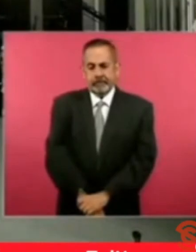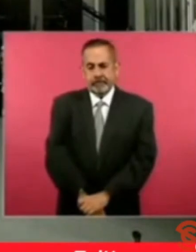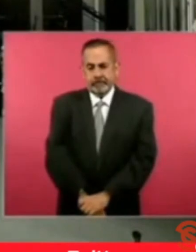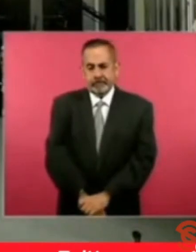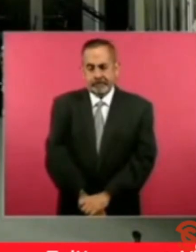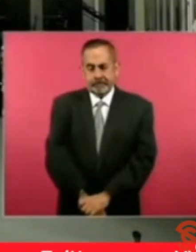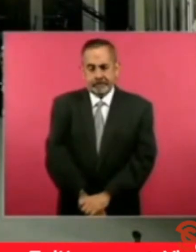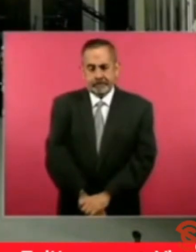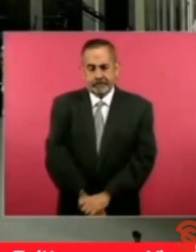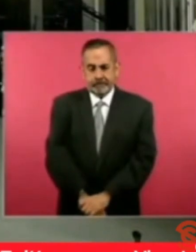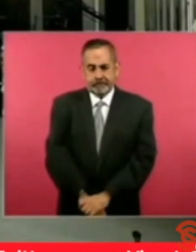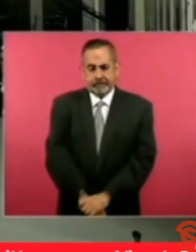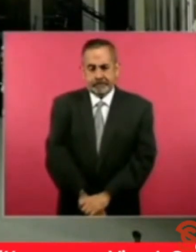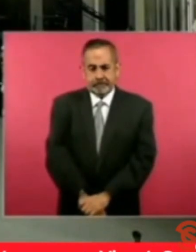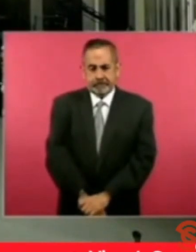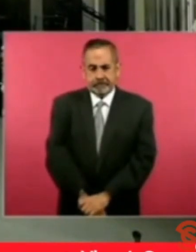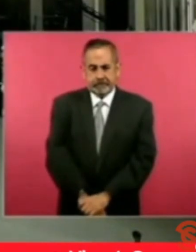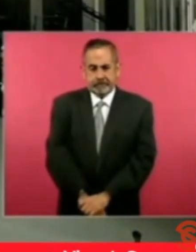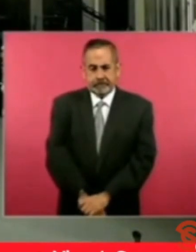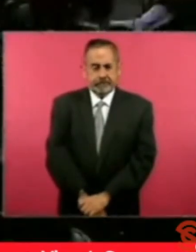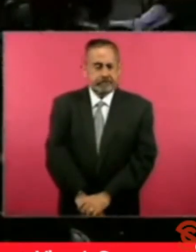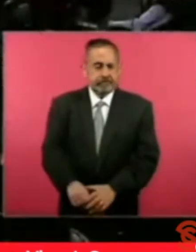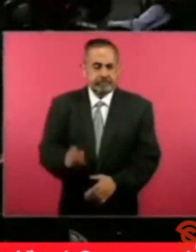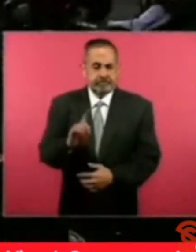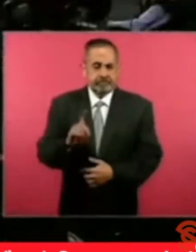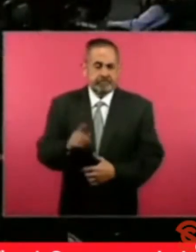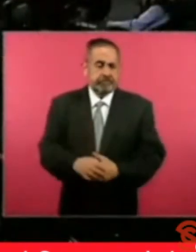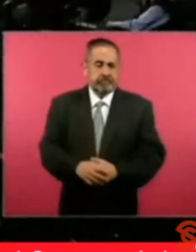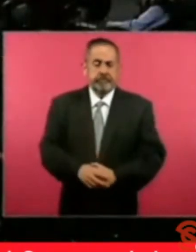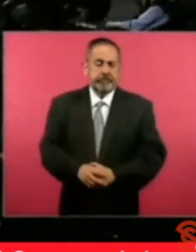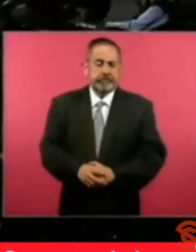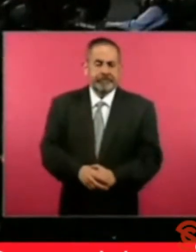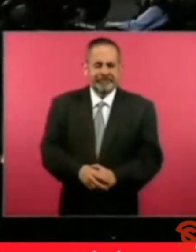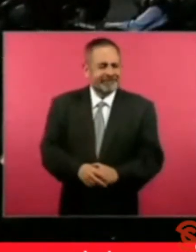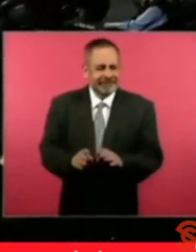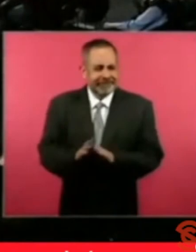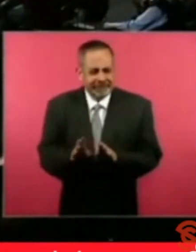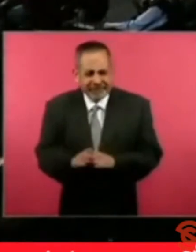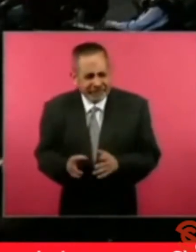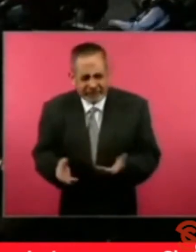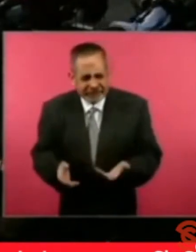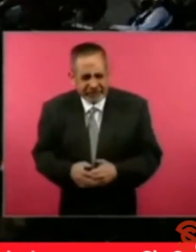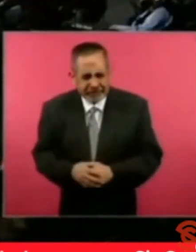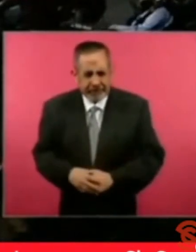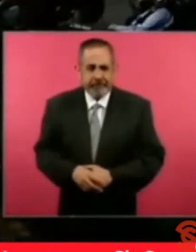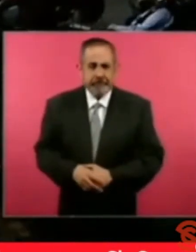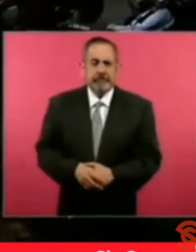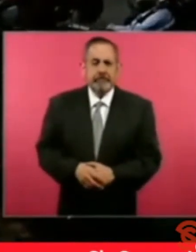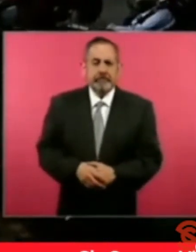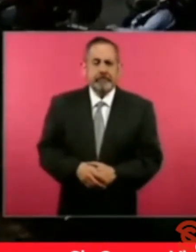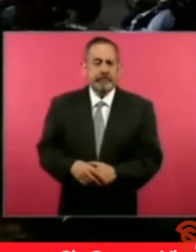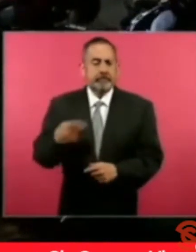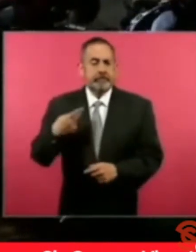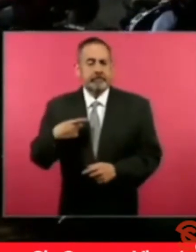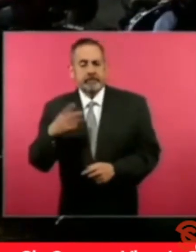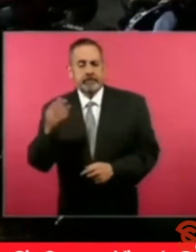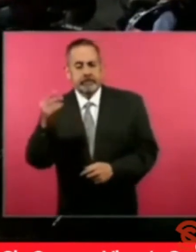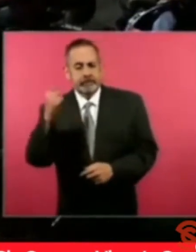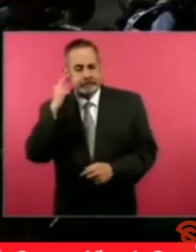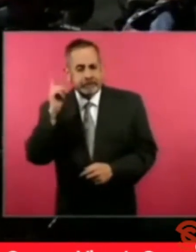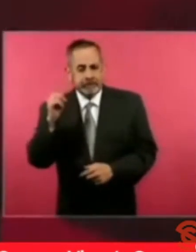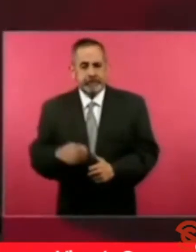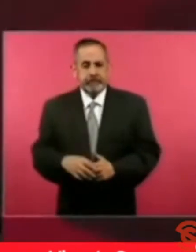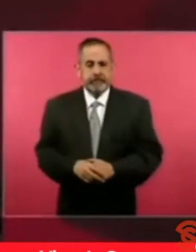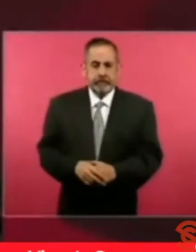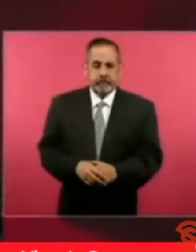no sé si dijo usted esa nota. No. ¿Cómo? Pero un proyecto para destitución.